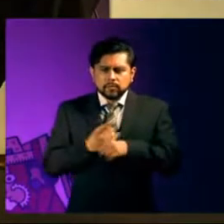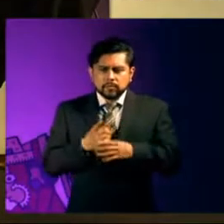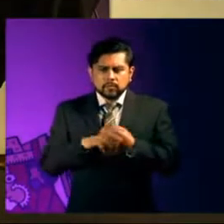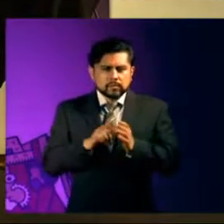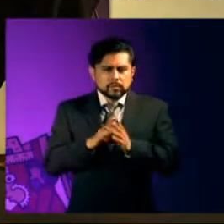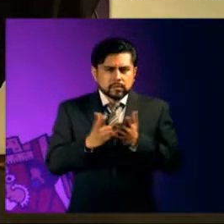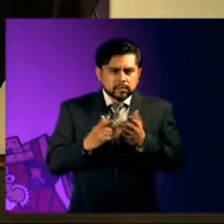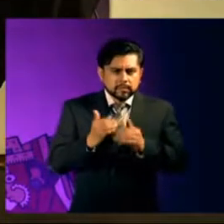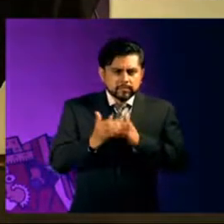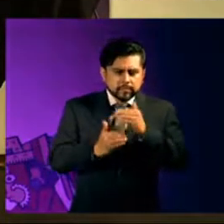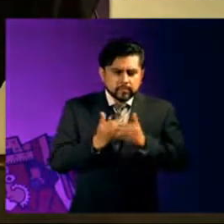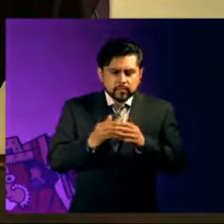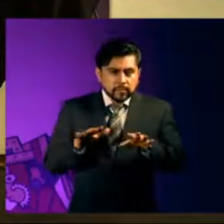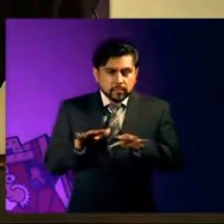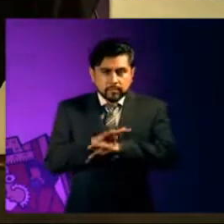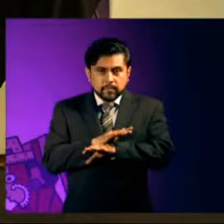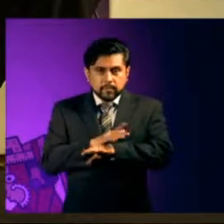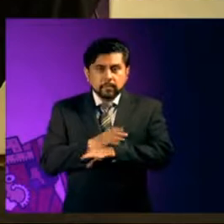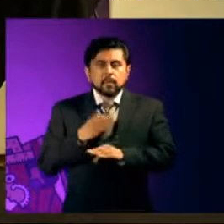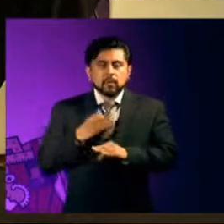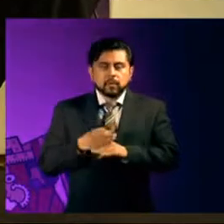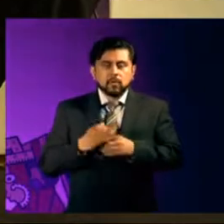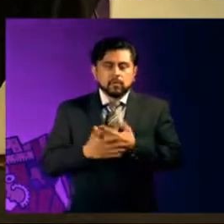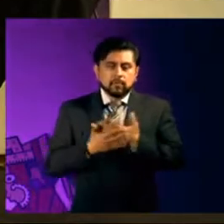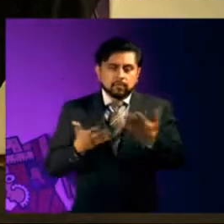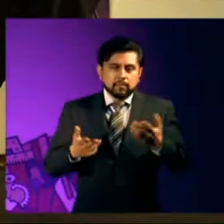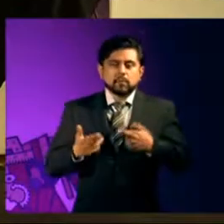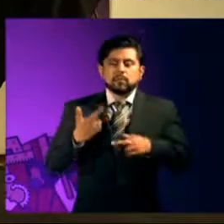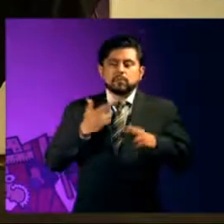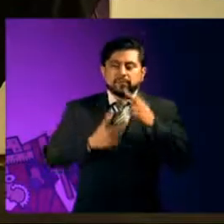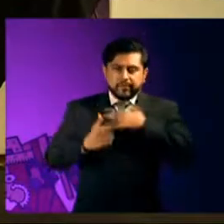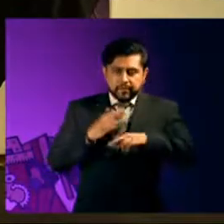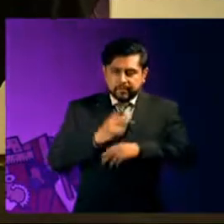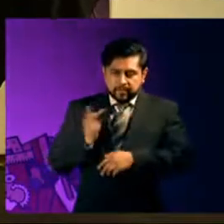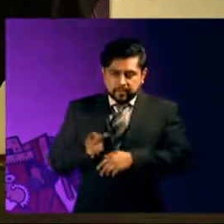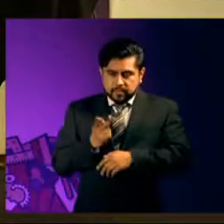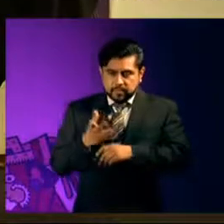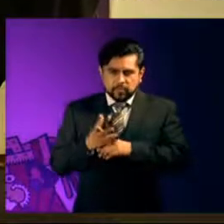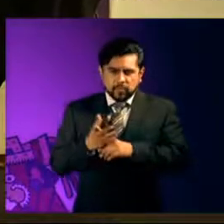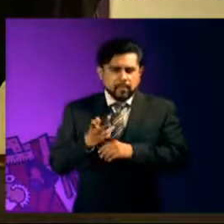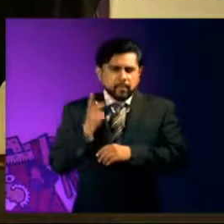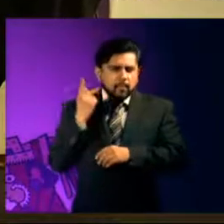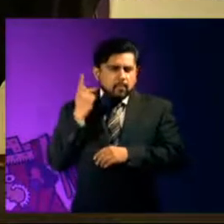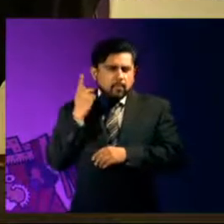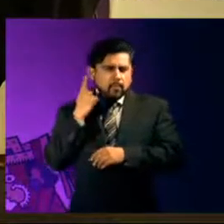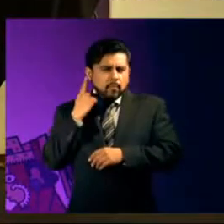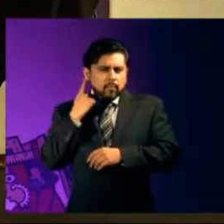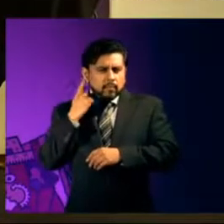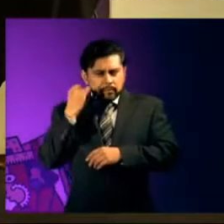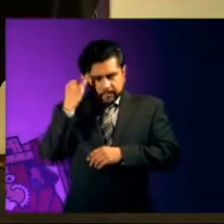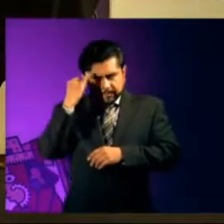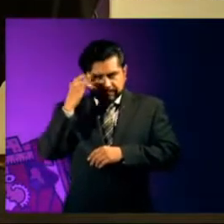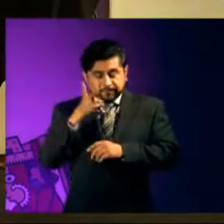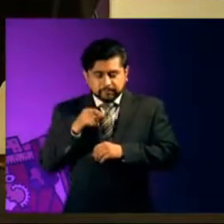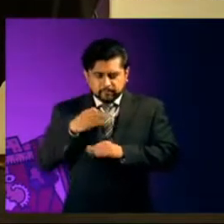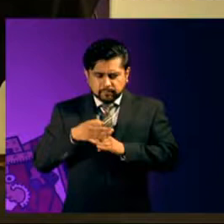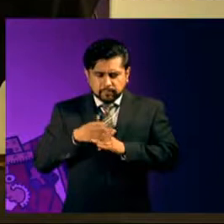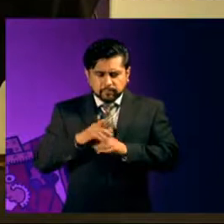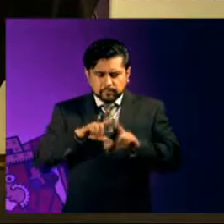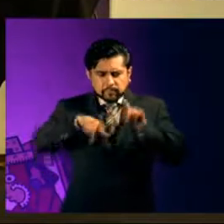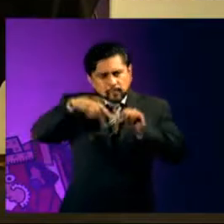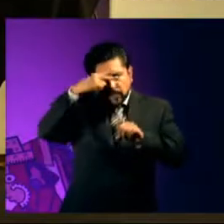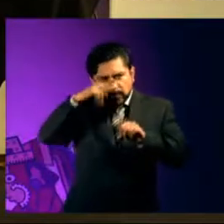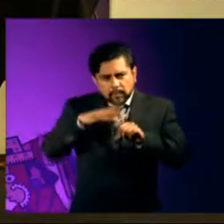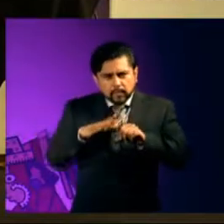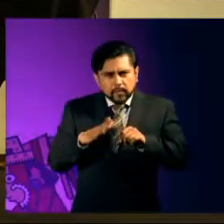en estos momentos y vuelvo necesariamente a una pregunta más o menos política en estos momentos del país